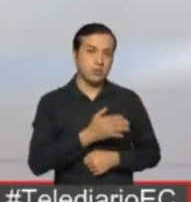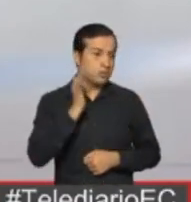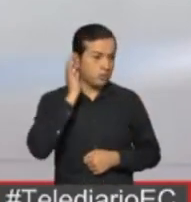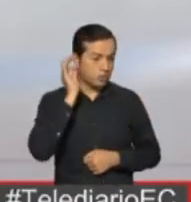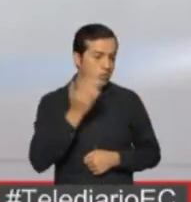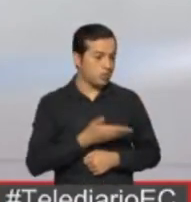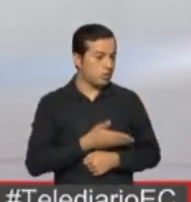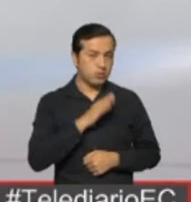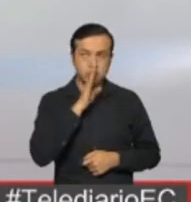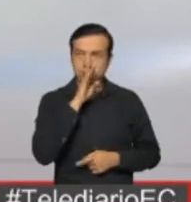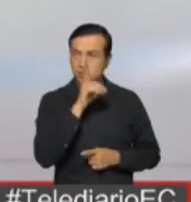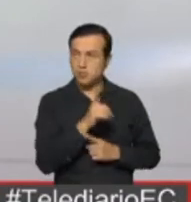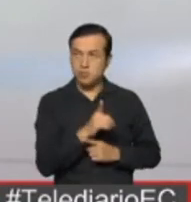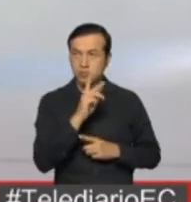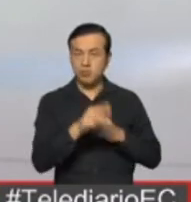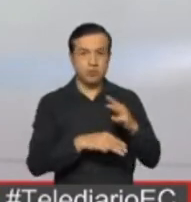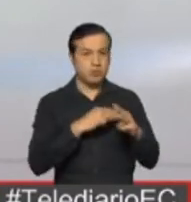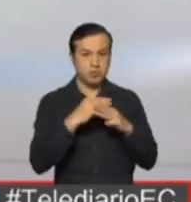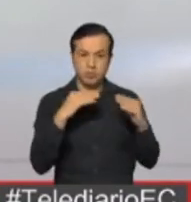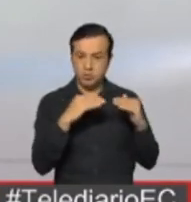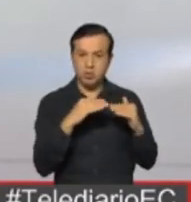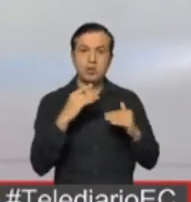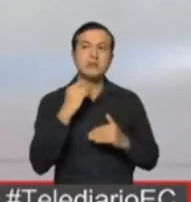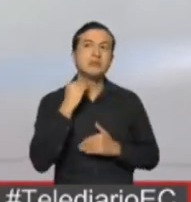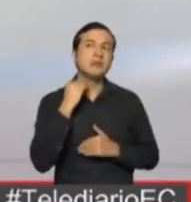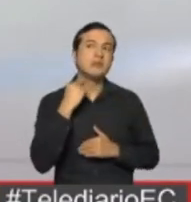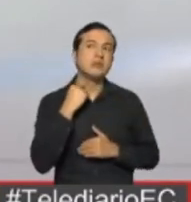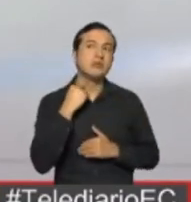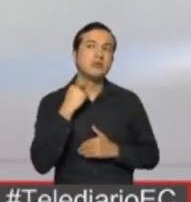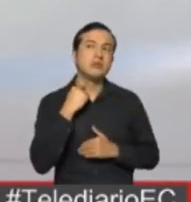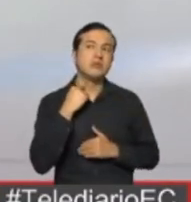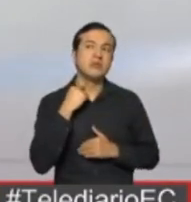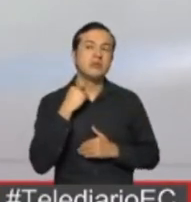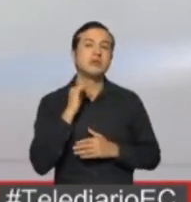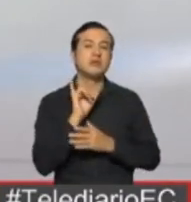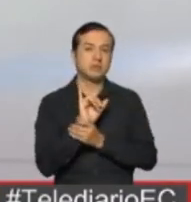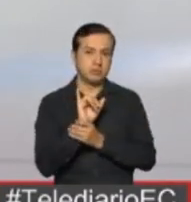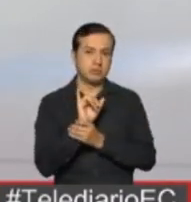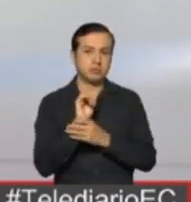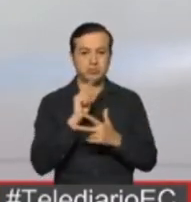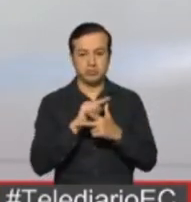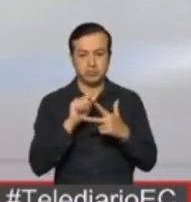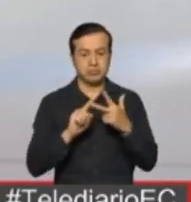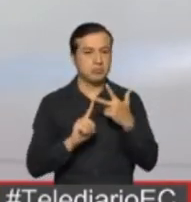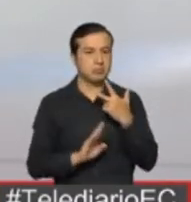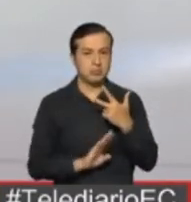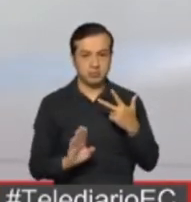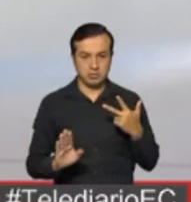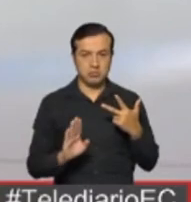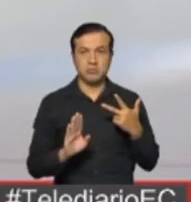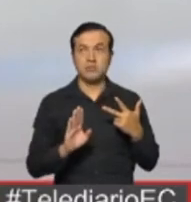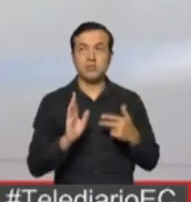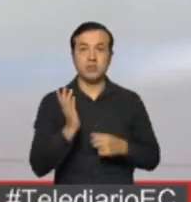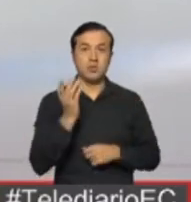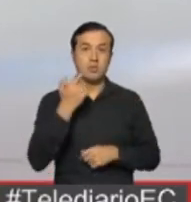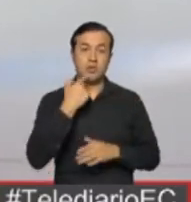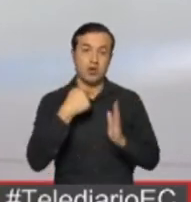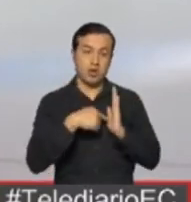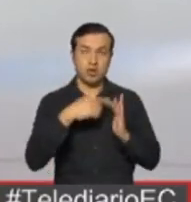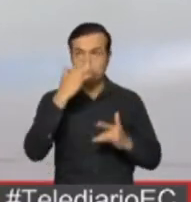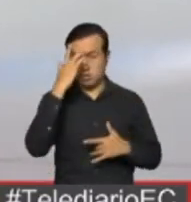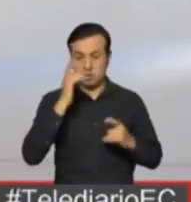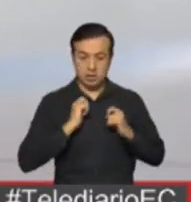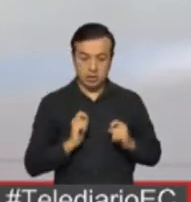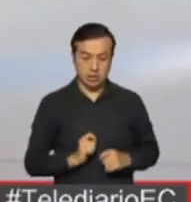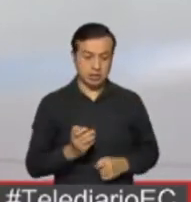mismo dato en relación al mundo tiroides y cáncer de cérvix creo que si bien es cierto el cáncer de mama por ejemplo a